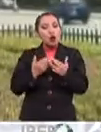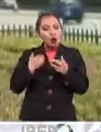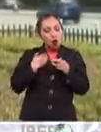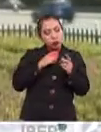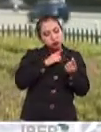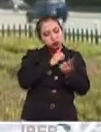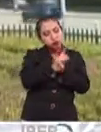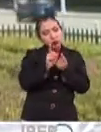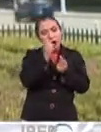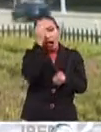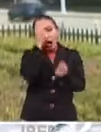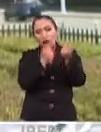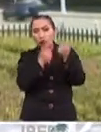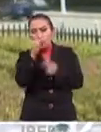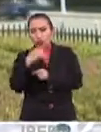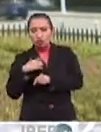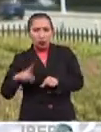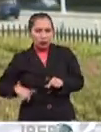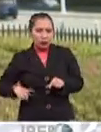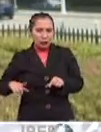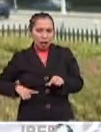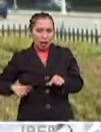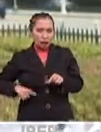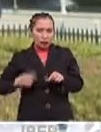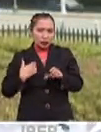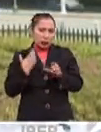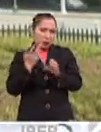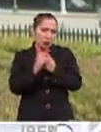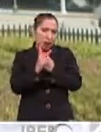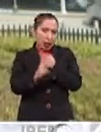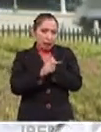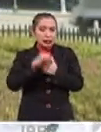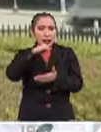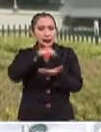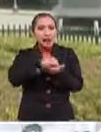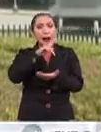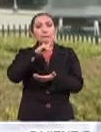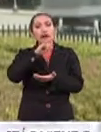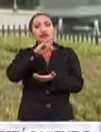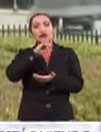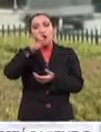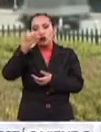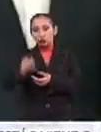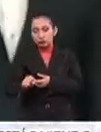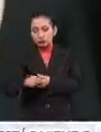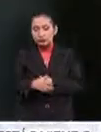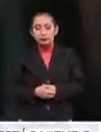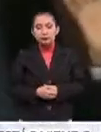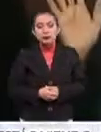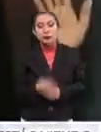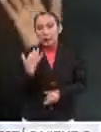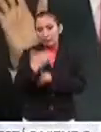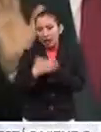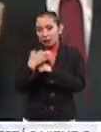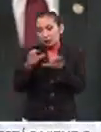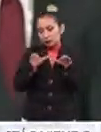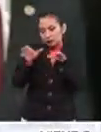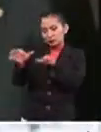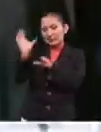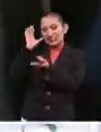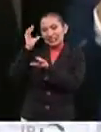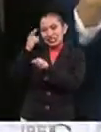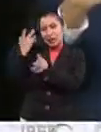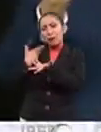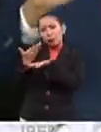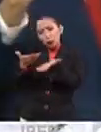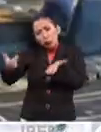con algunos jefes de gobierno y estado de islas del Pacífico Sur. Y mientras que por un lado China